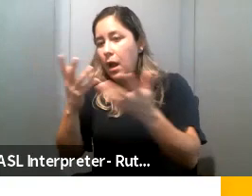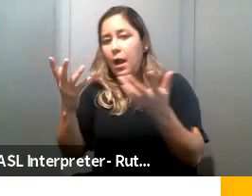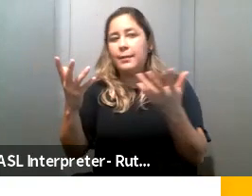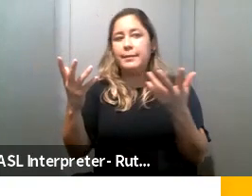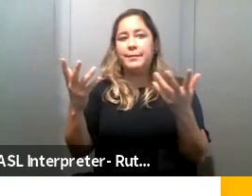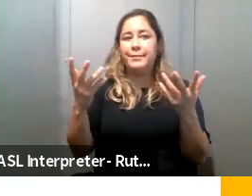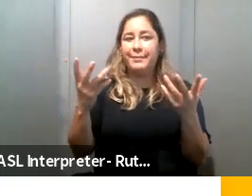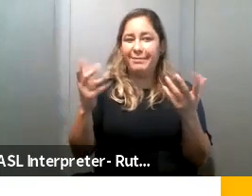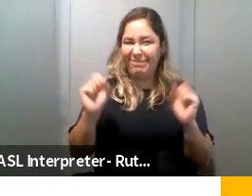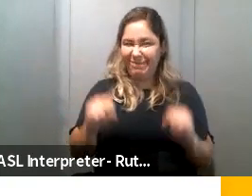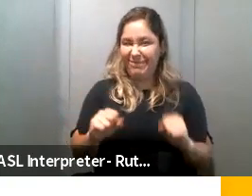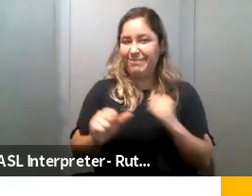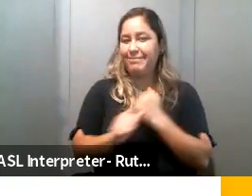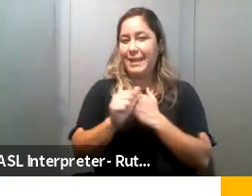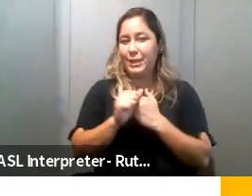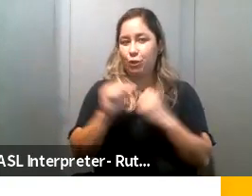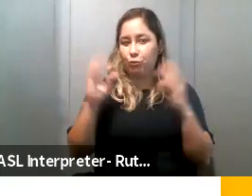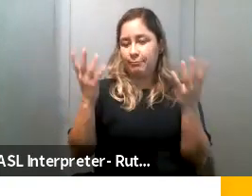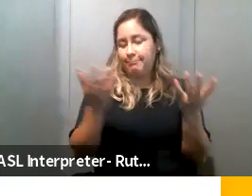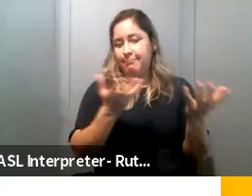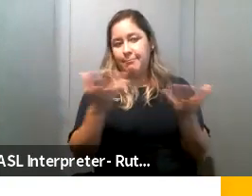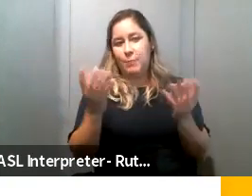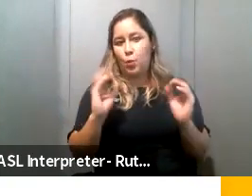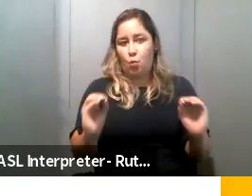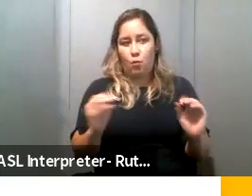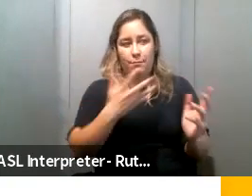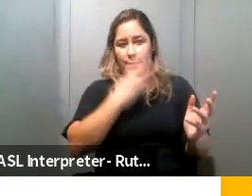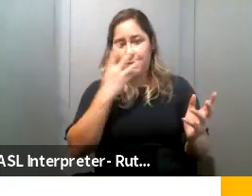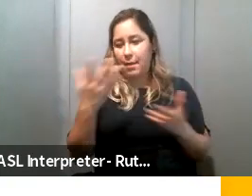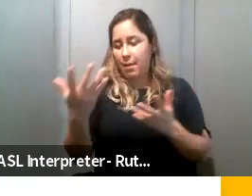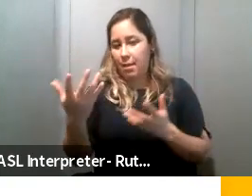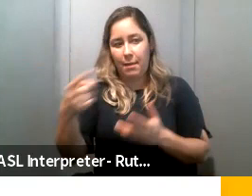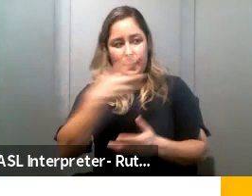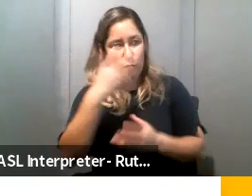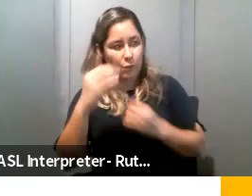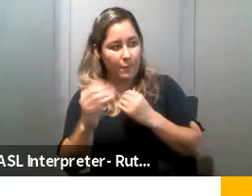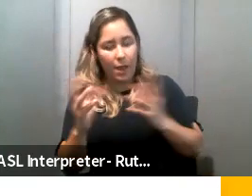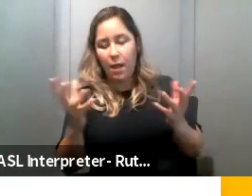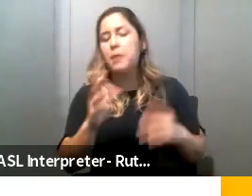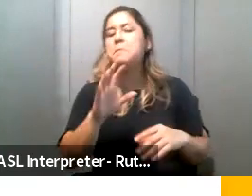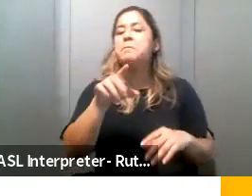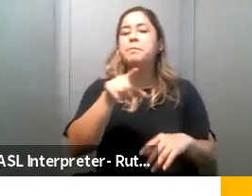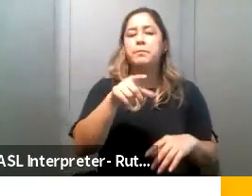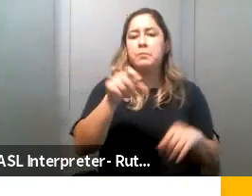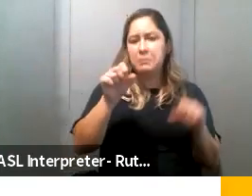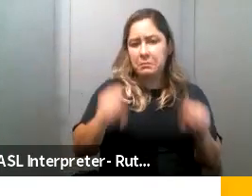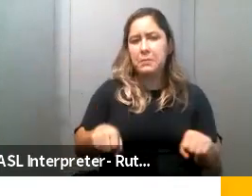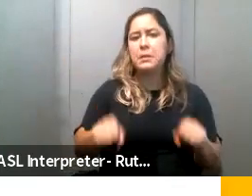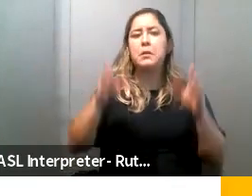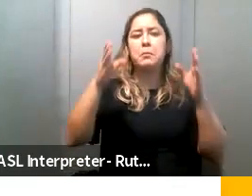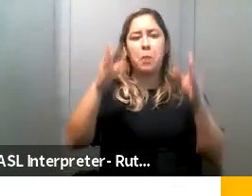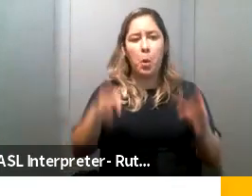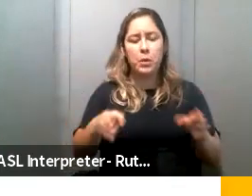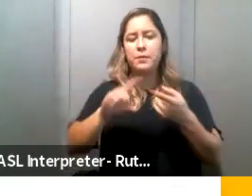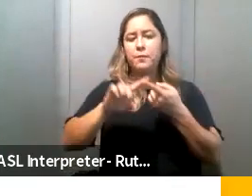¿verdad? Porque podría ser peligroso para esa persona. Entonces, pero puede ser un amigo, puede ser una organización, puede ser